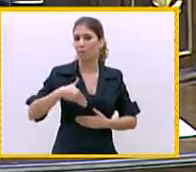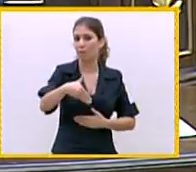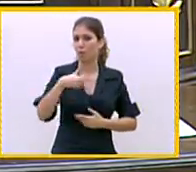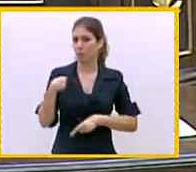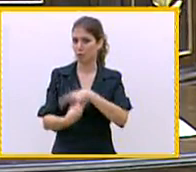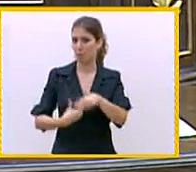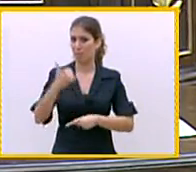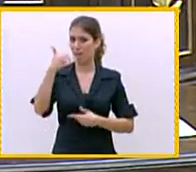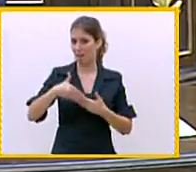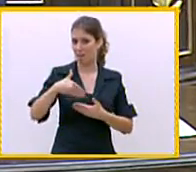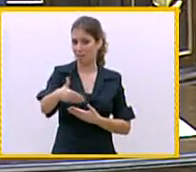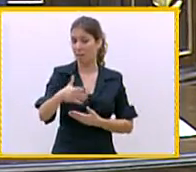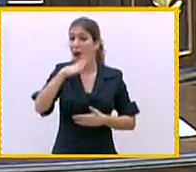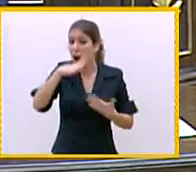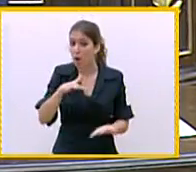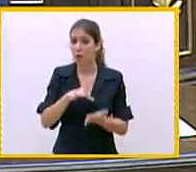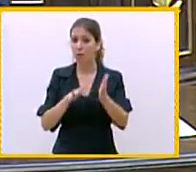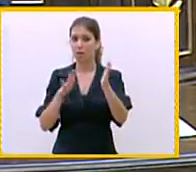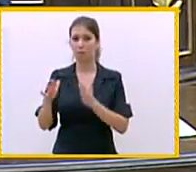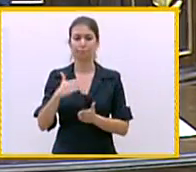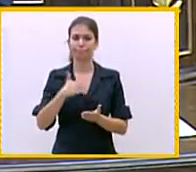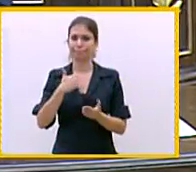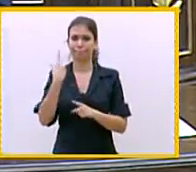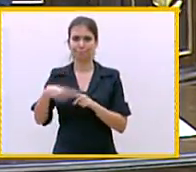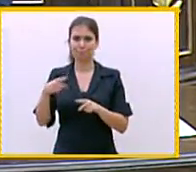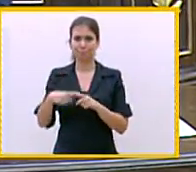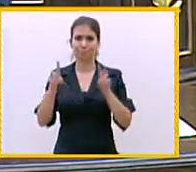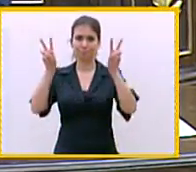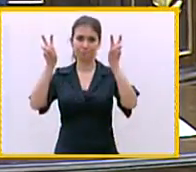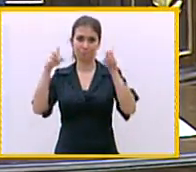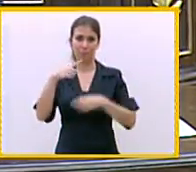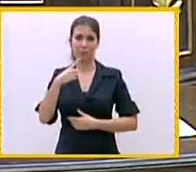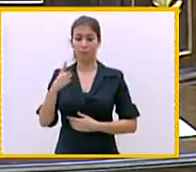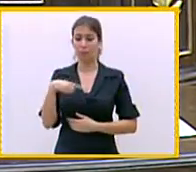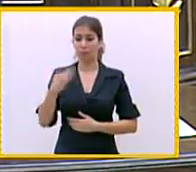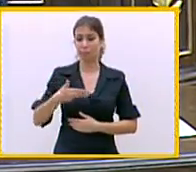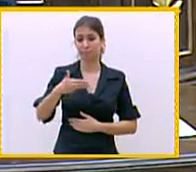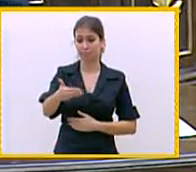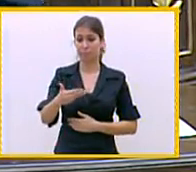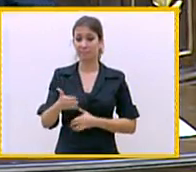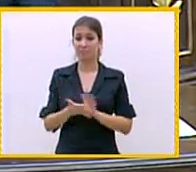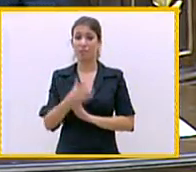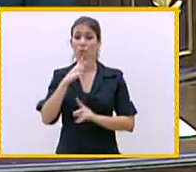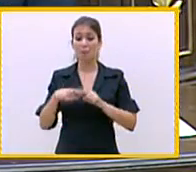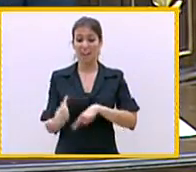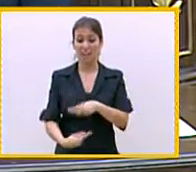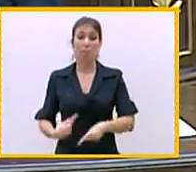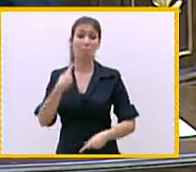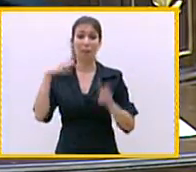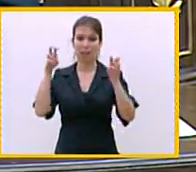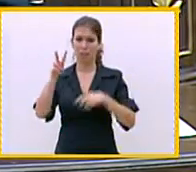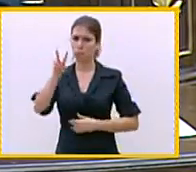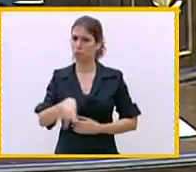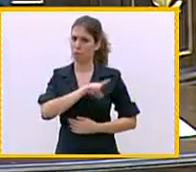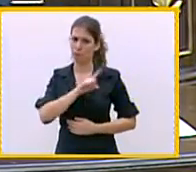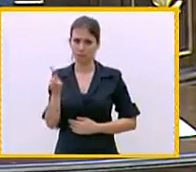juego desmentir la afirmación de que vamos a tener una generación perdida. Mi opinión es que no vamos